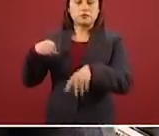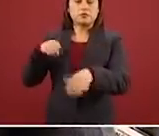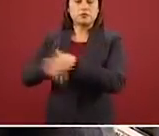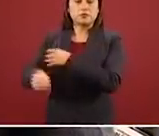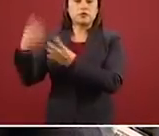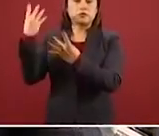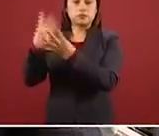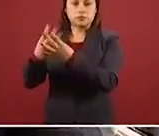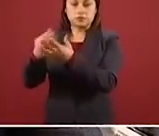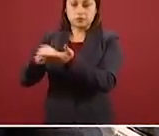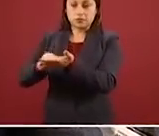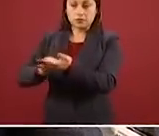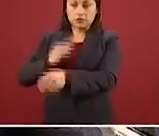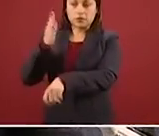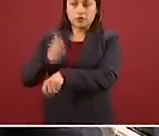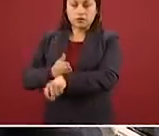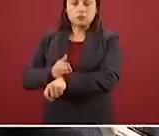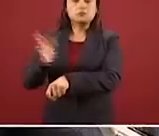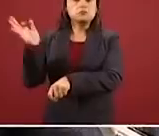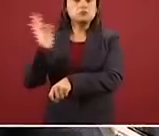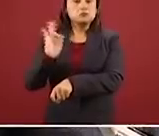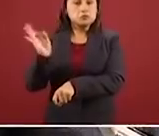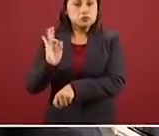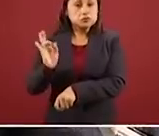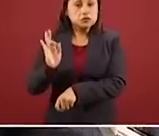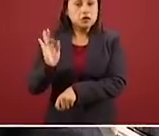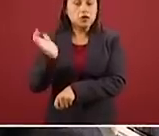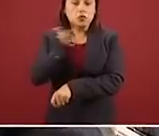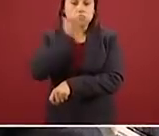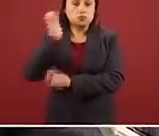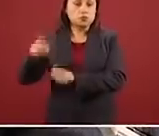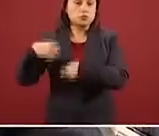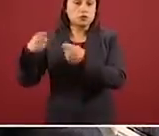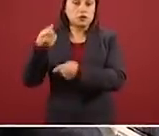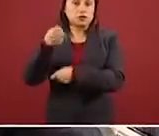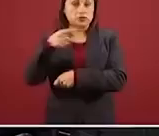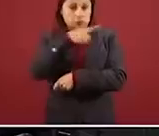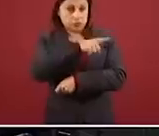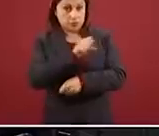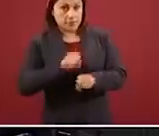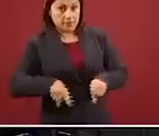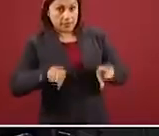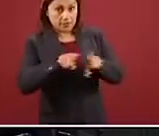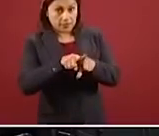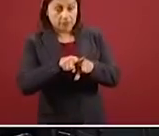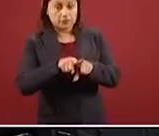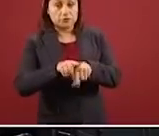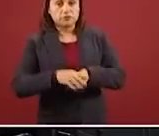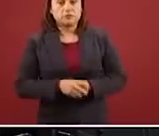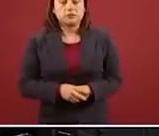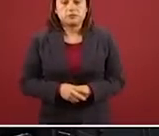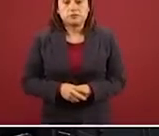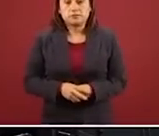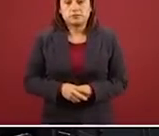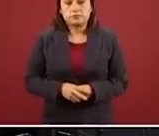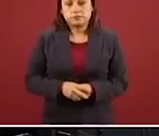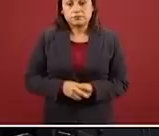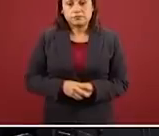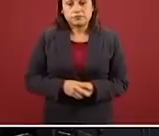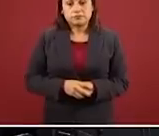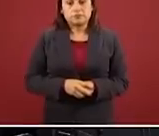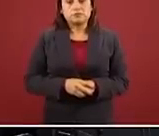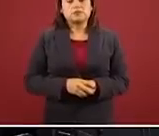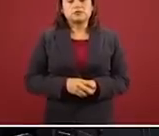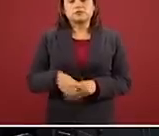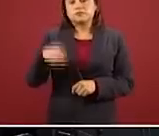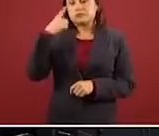personas que pudieran quedar en libertad de aquí al 31 de diciembre? Gracias, señor presidente. Sí. Mire, se está vendiendo el